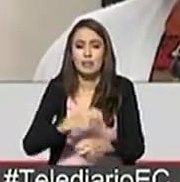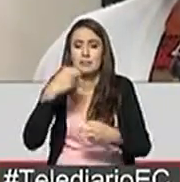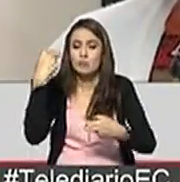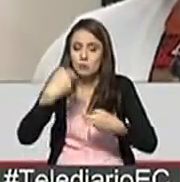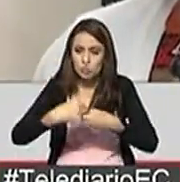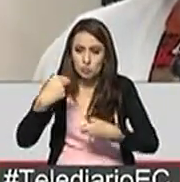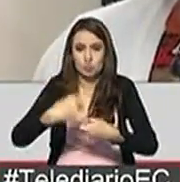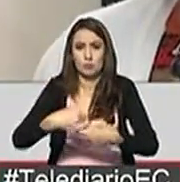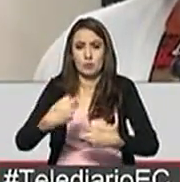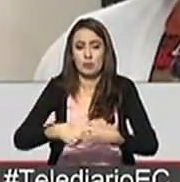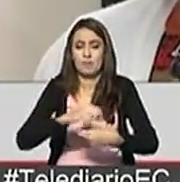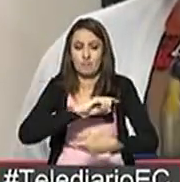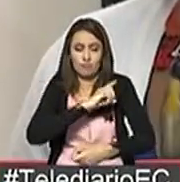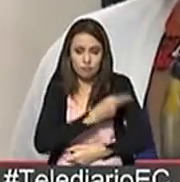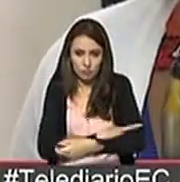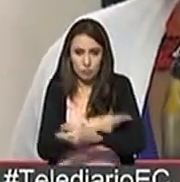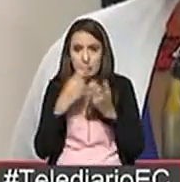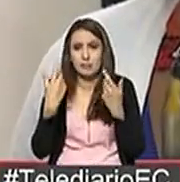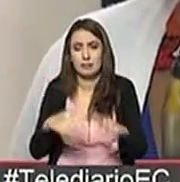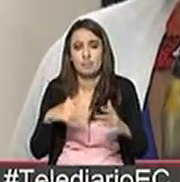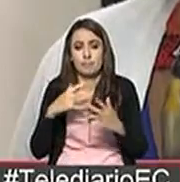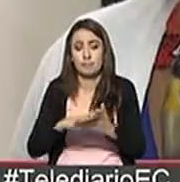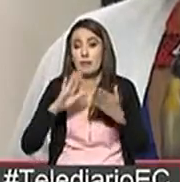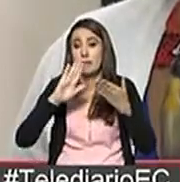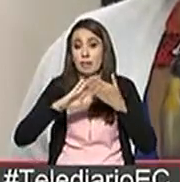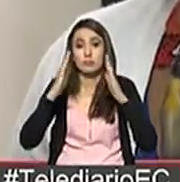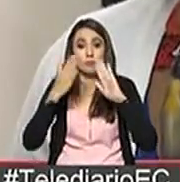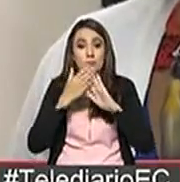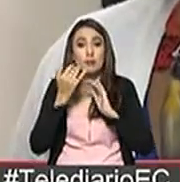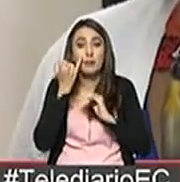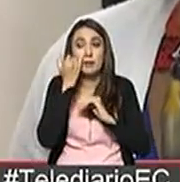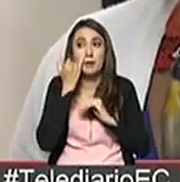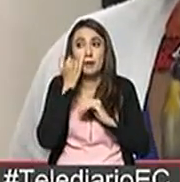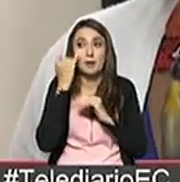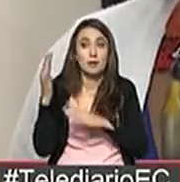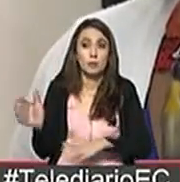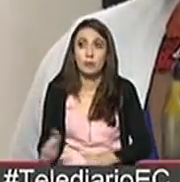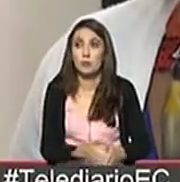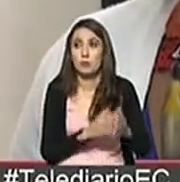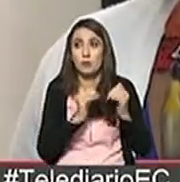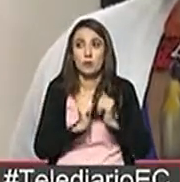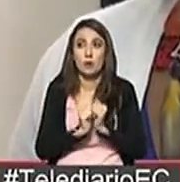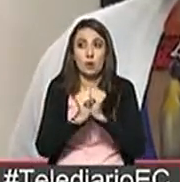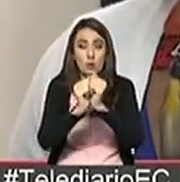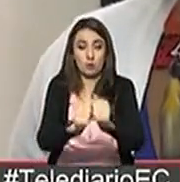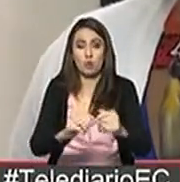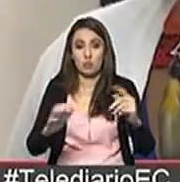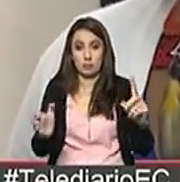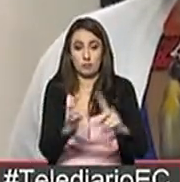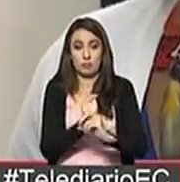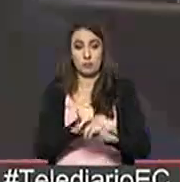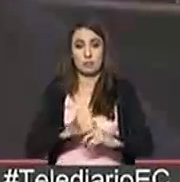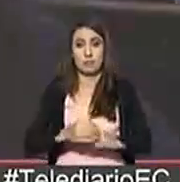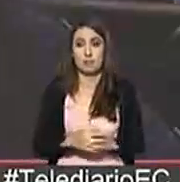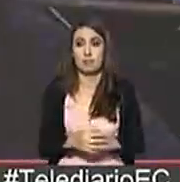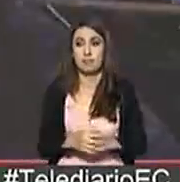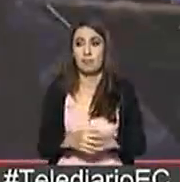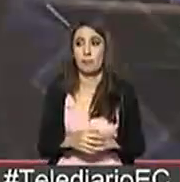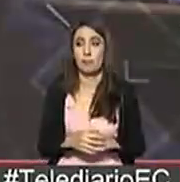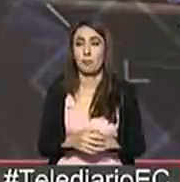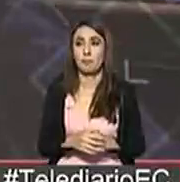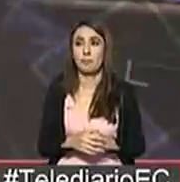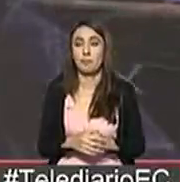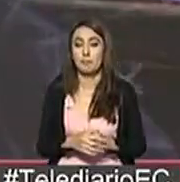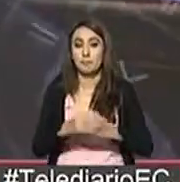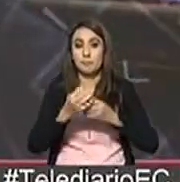tenido los pueblos originarios, que hemos tenido que unir fuerzas para que se dé esto.